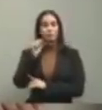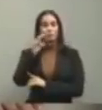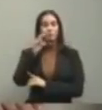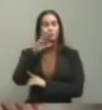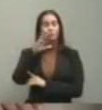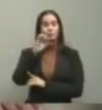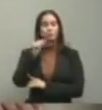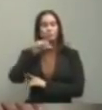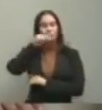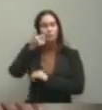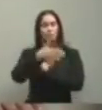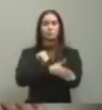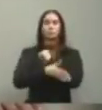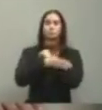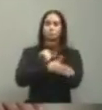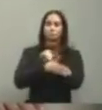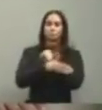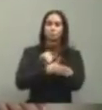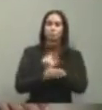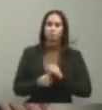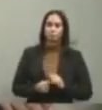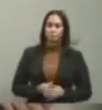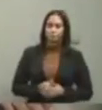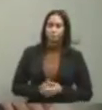y otros países